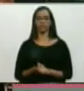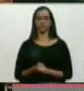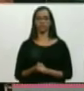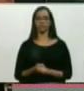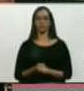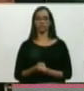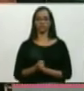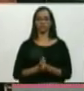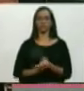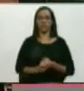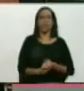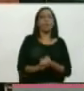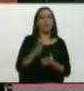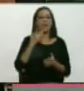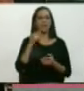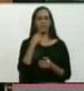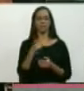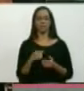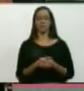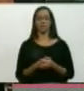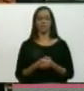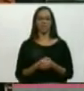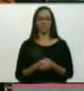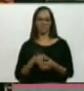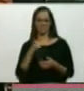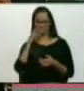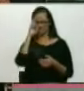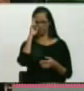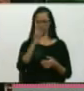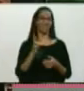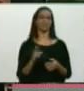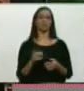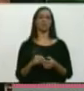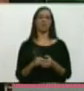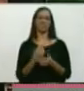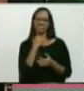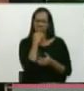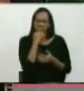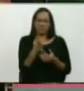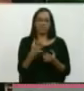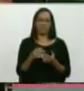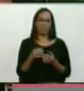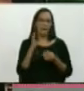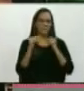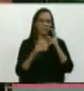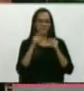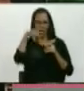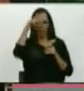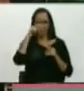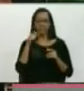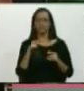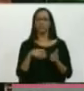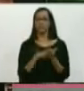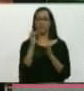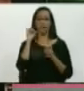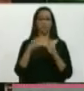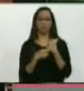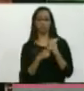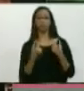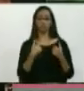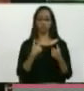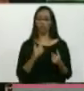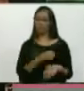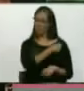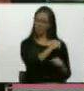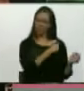Te tumban la cuenta. Mira, por ejemplo, aquí dice, insolente, el despreciable comentario de Carvajalino sobre Guaidó. Yo le hubiera